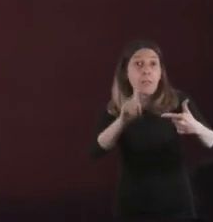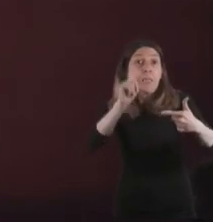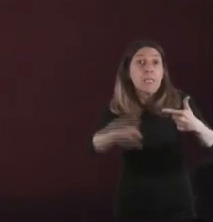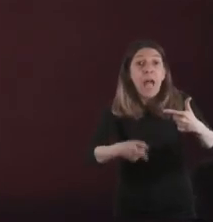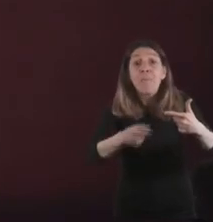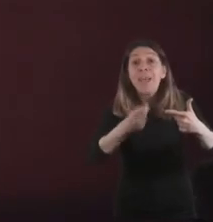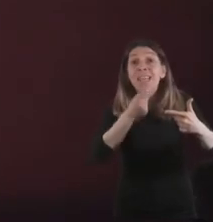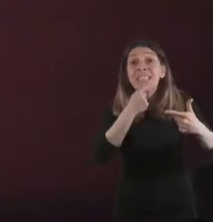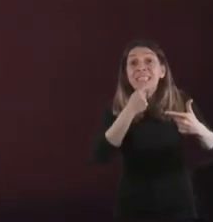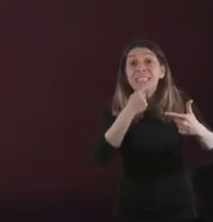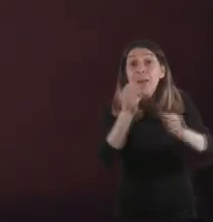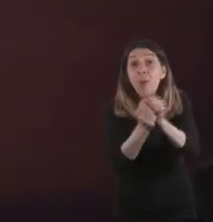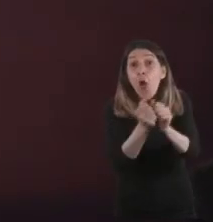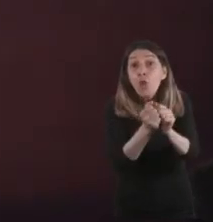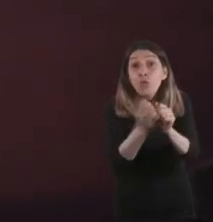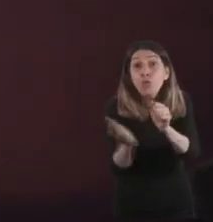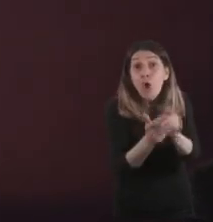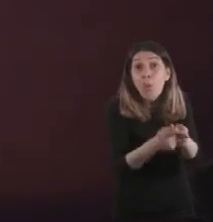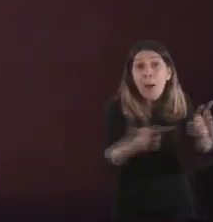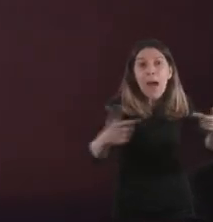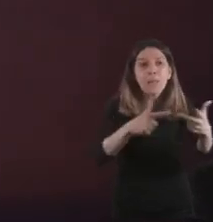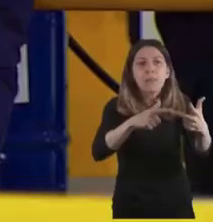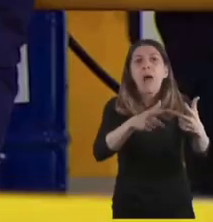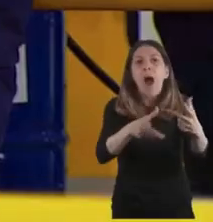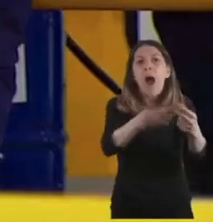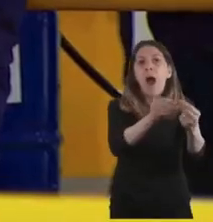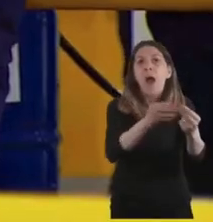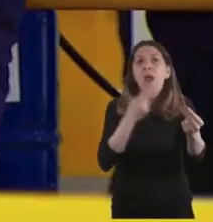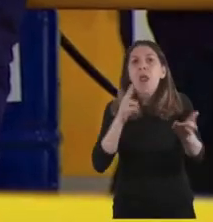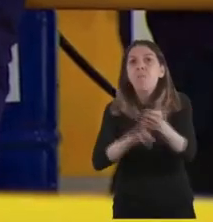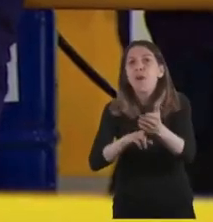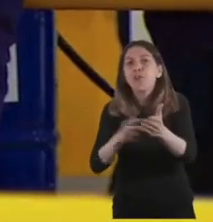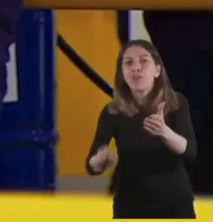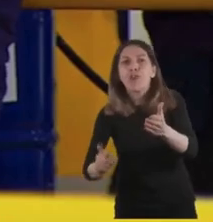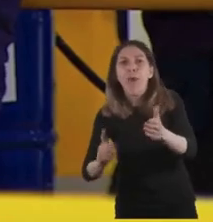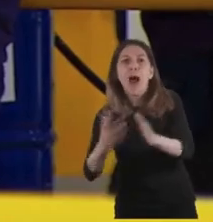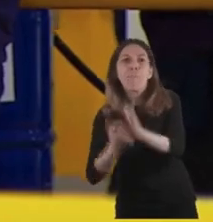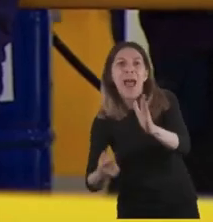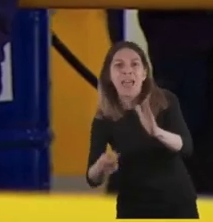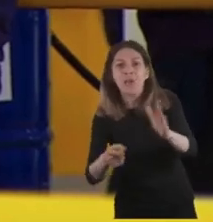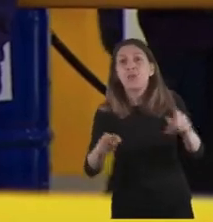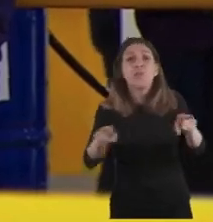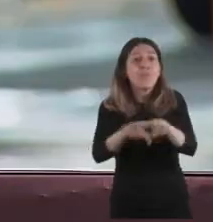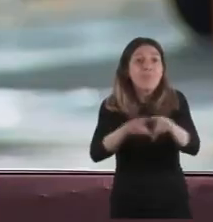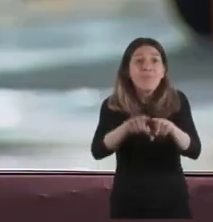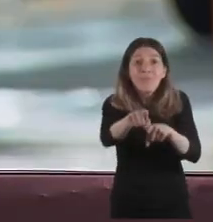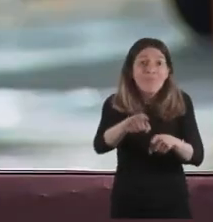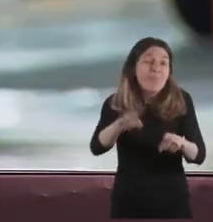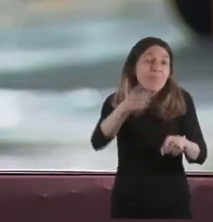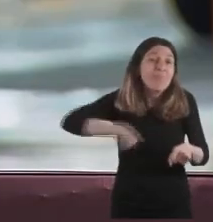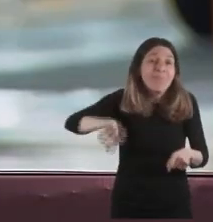de la capacidad productiva. Porque tenemos que seguir aumentando nuestra capacidad instalada